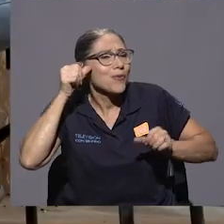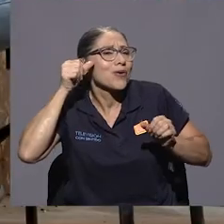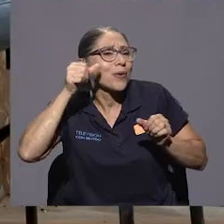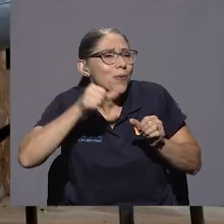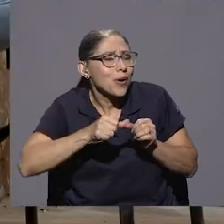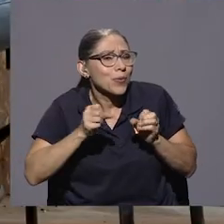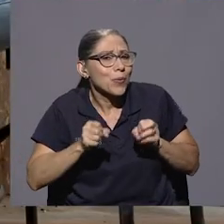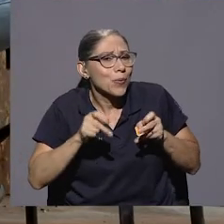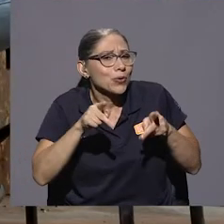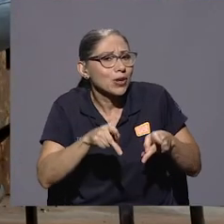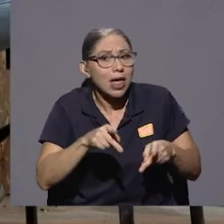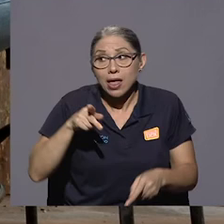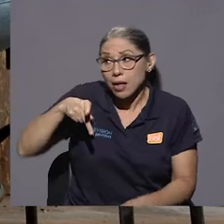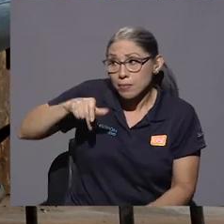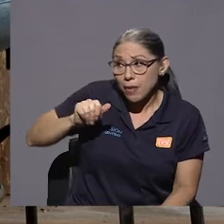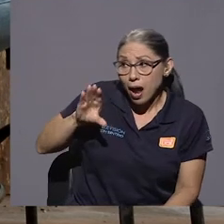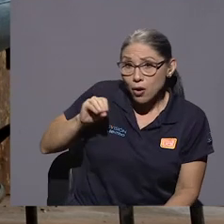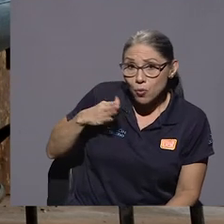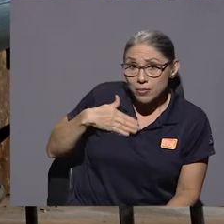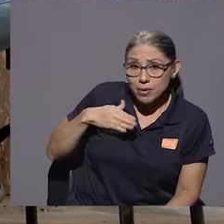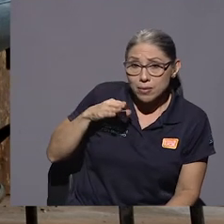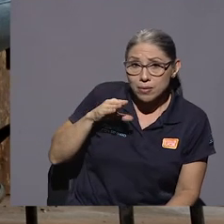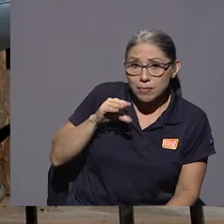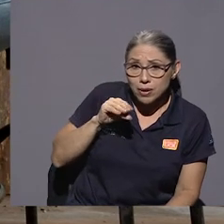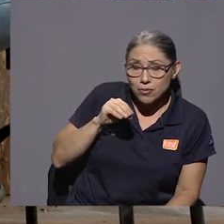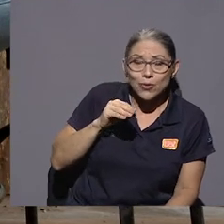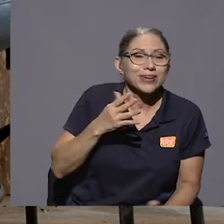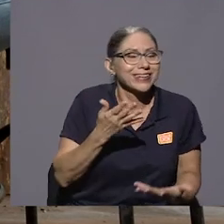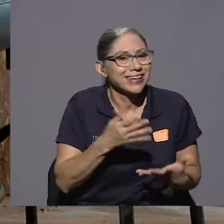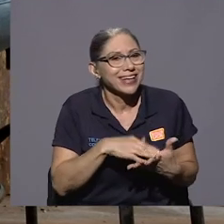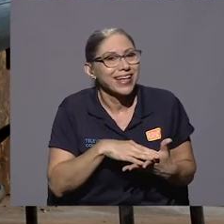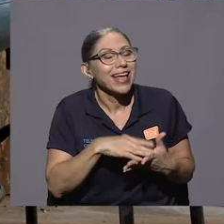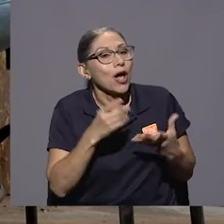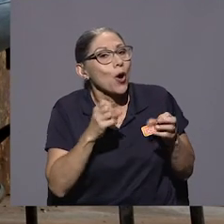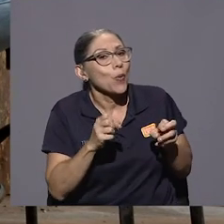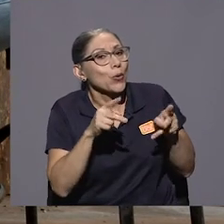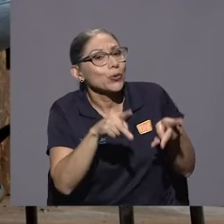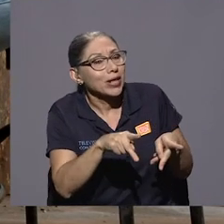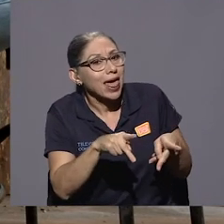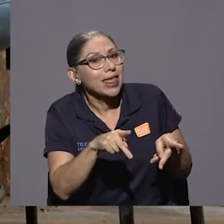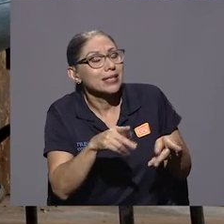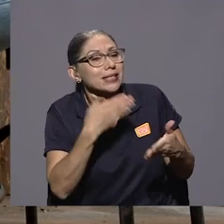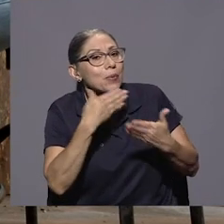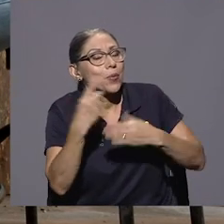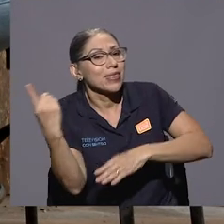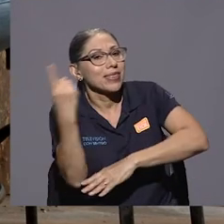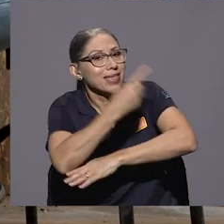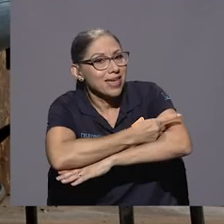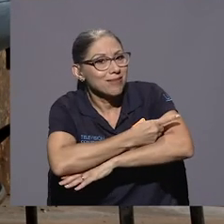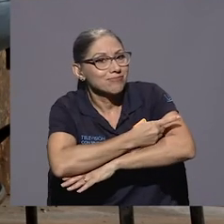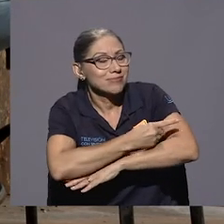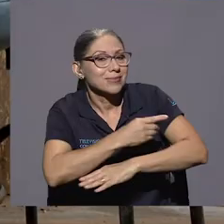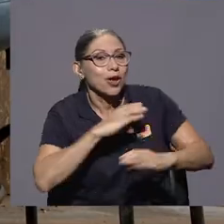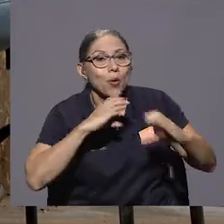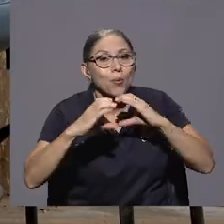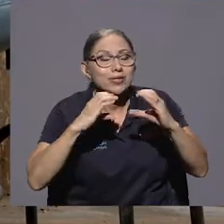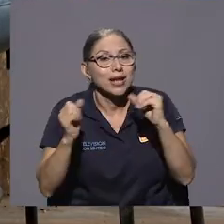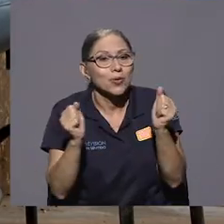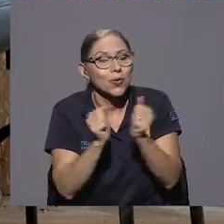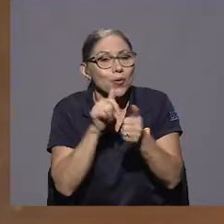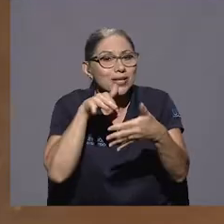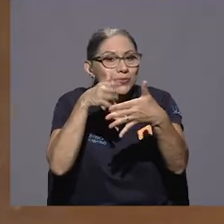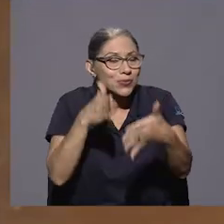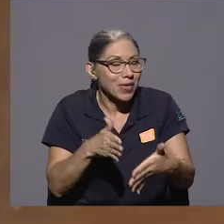tuvimos muchas veces en Buen Día. ¿De Paco, mi perro? De Paco, tu perro. Ah, okay. De las oportunidades que tuvimos en Buen Día de conversar con Estudiantes por